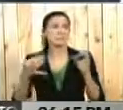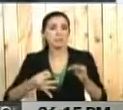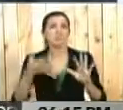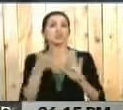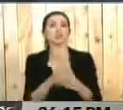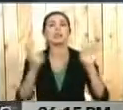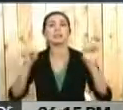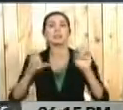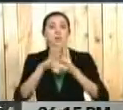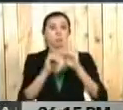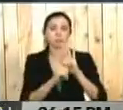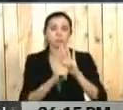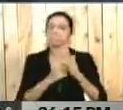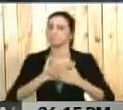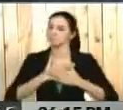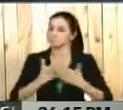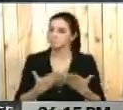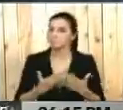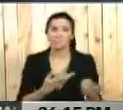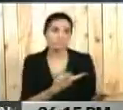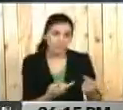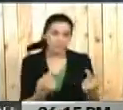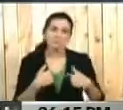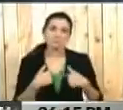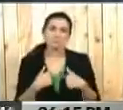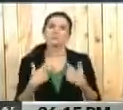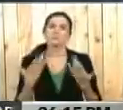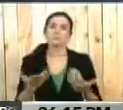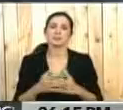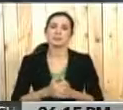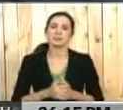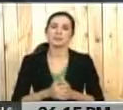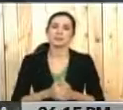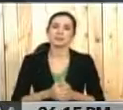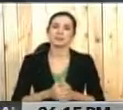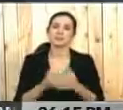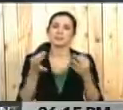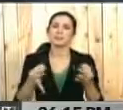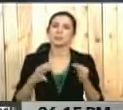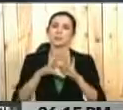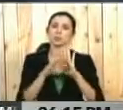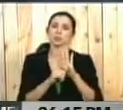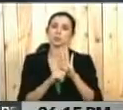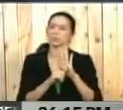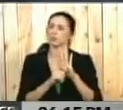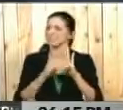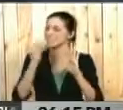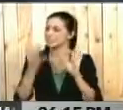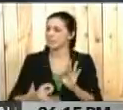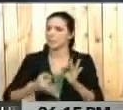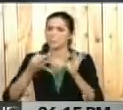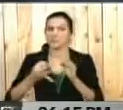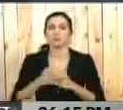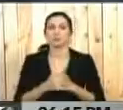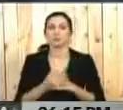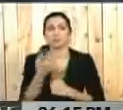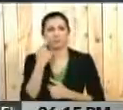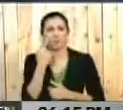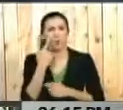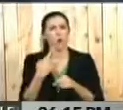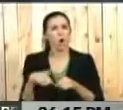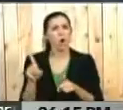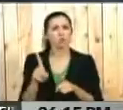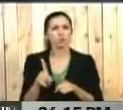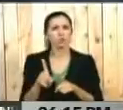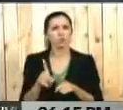pues con todo gusto. Siempre dentro del marco y el ámbito constitucional. Bueno. Yo evito otro tipo